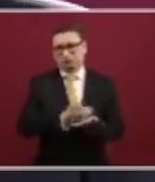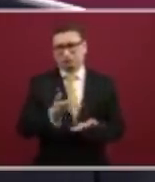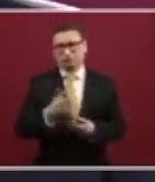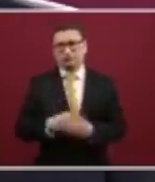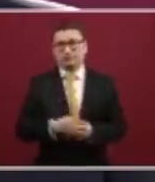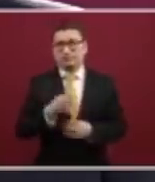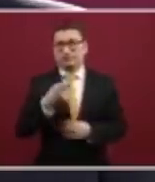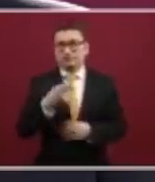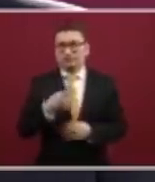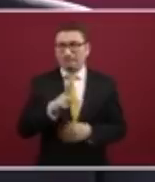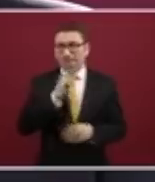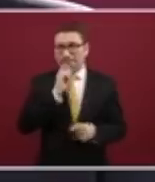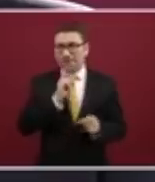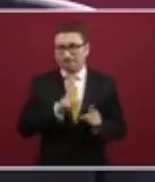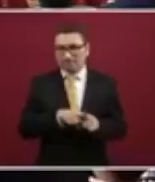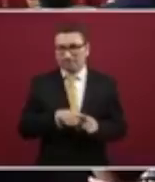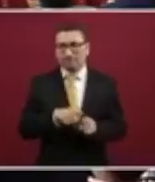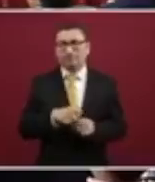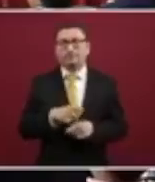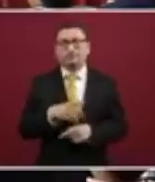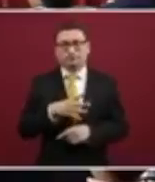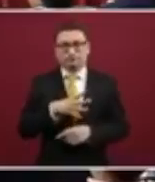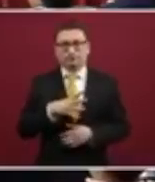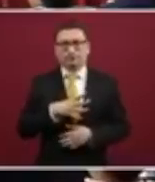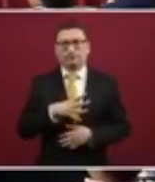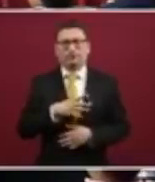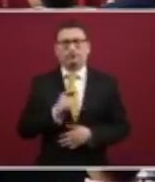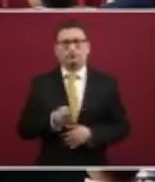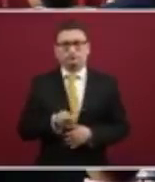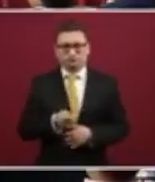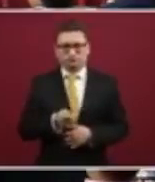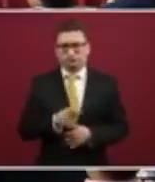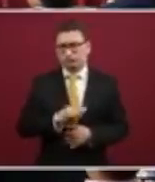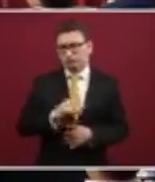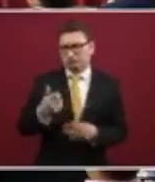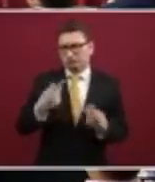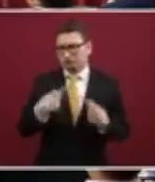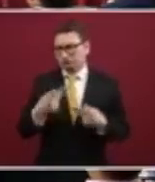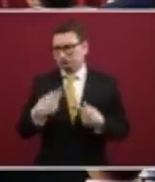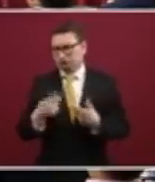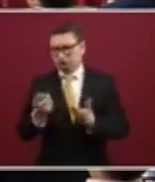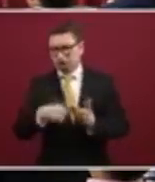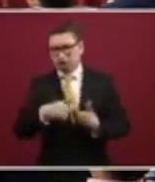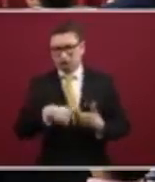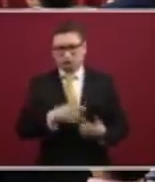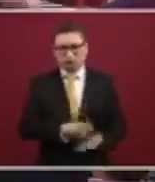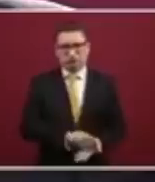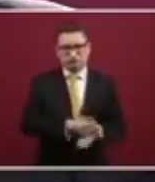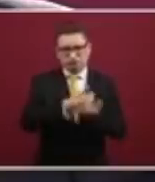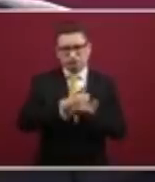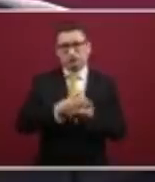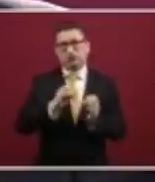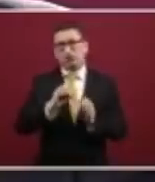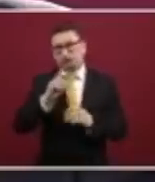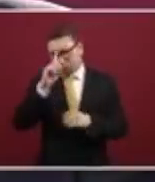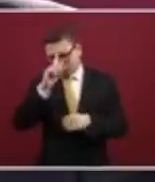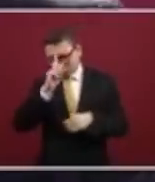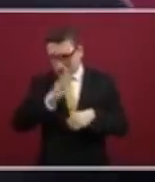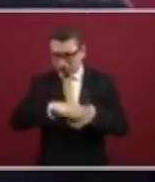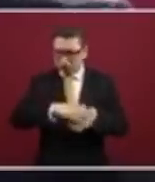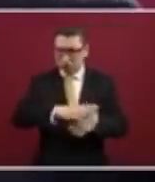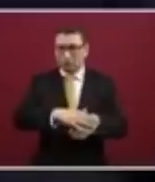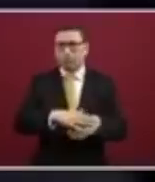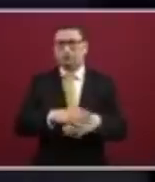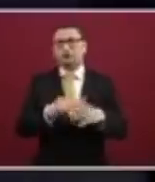pero también tiene sus ayudantes, sus asesores,